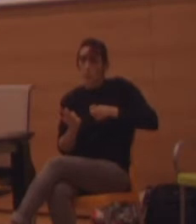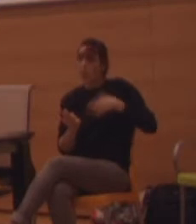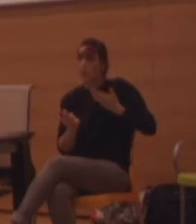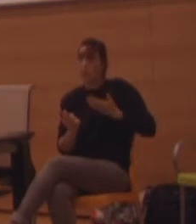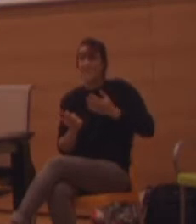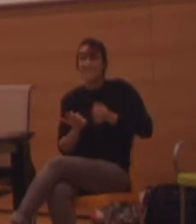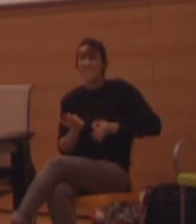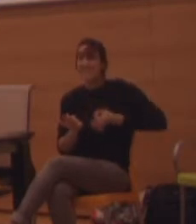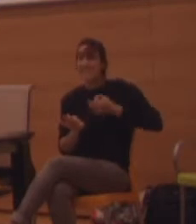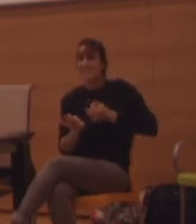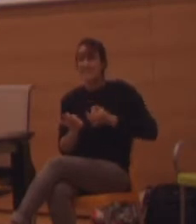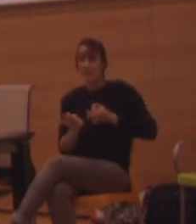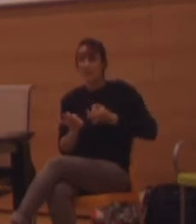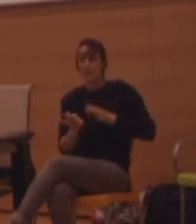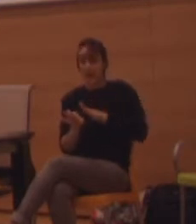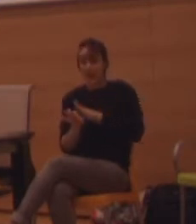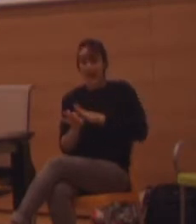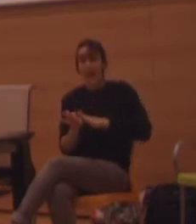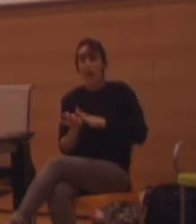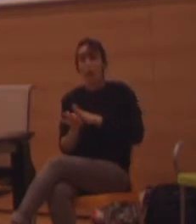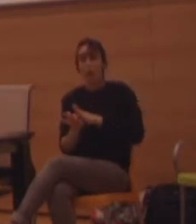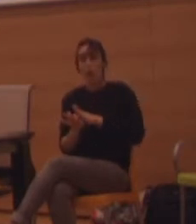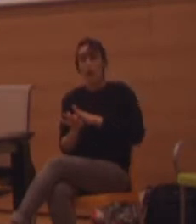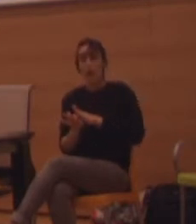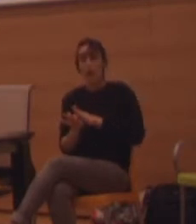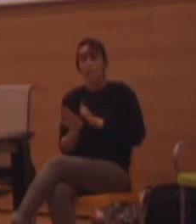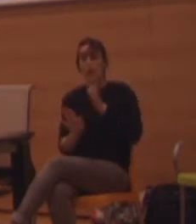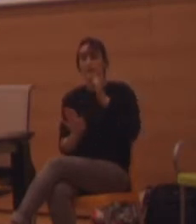drenaje en la parte más